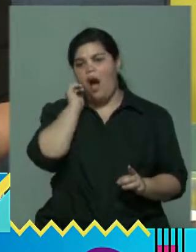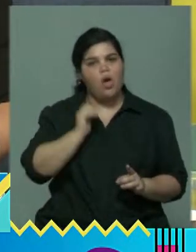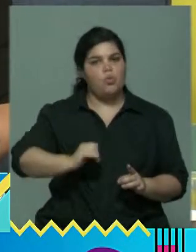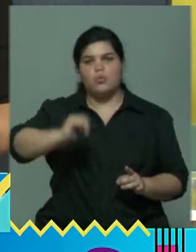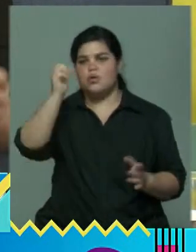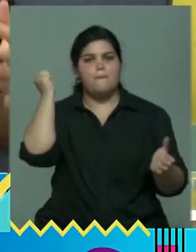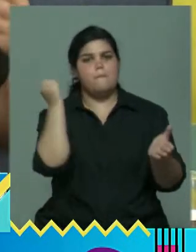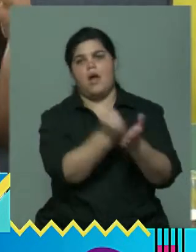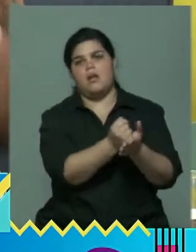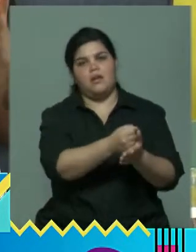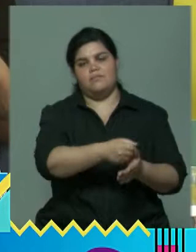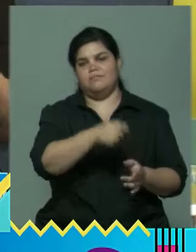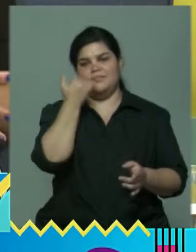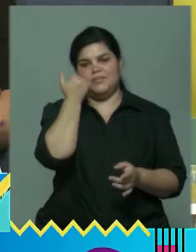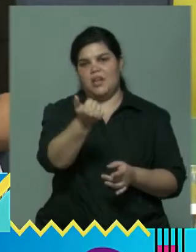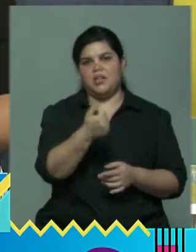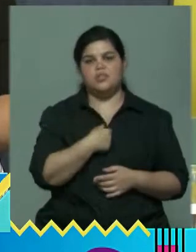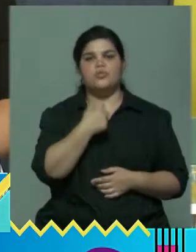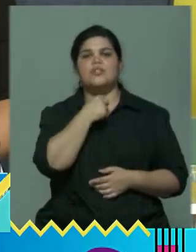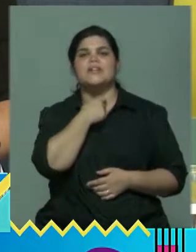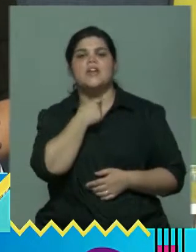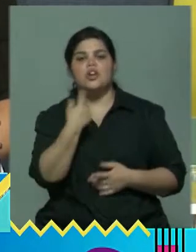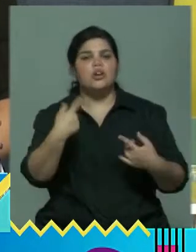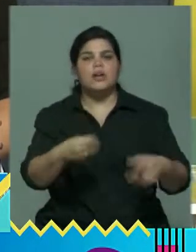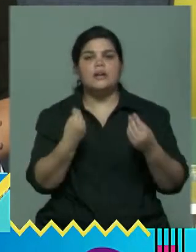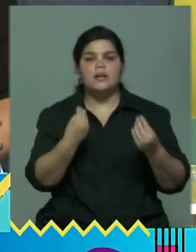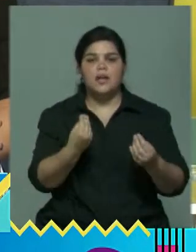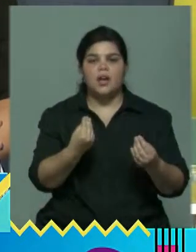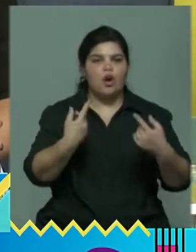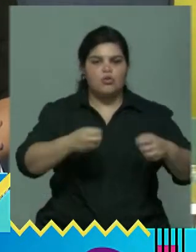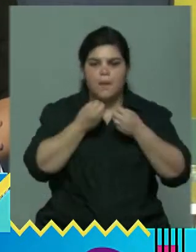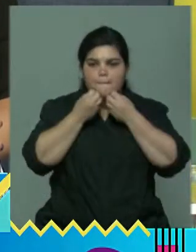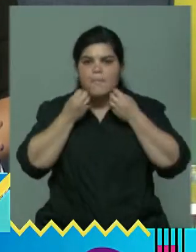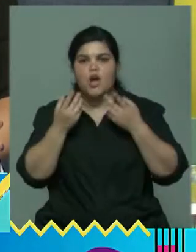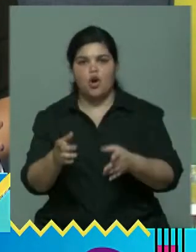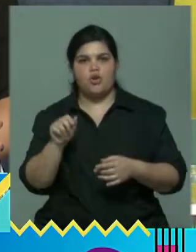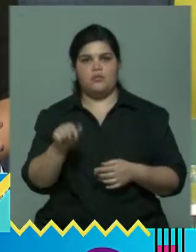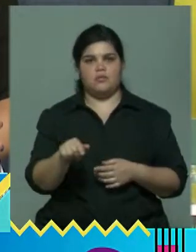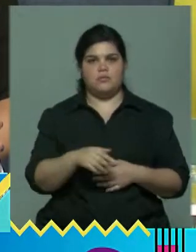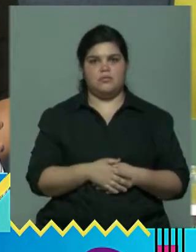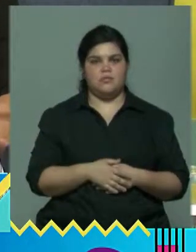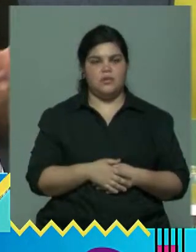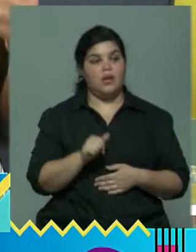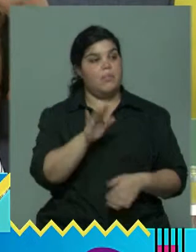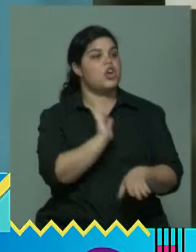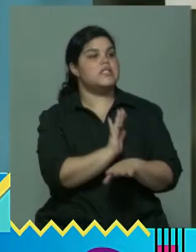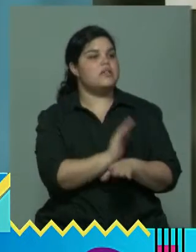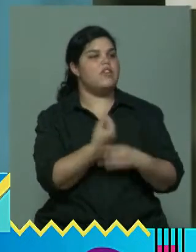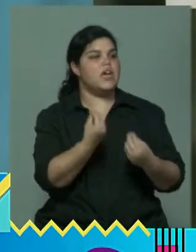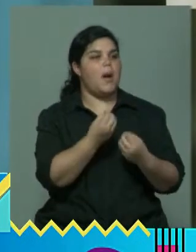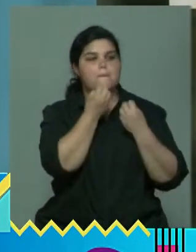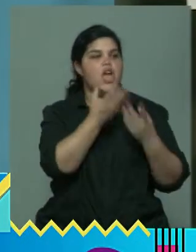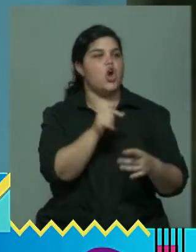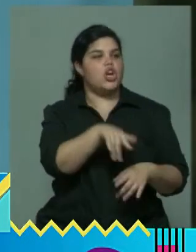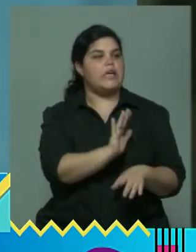supuesto, esto de decir yo quiero lo mejor para mi hija y para mi hijo. Claro. ¿No? Y ahora definamos mejor. Claro. Pero es lo que yo creo